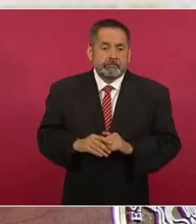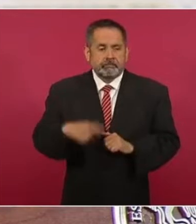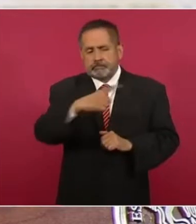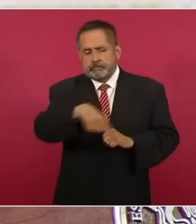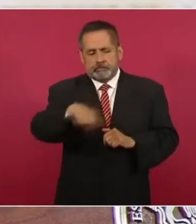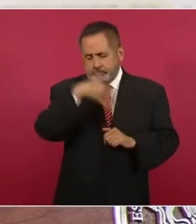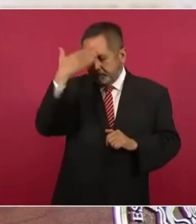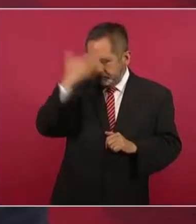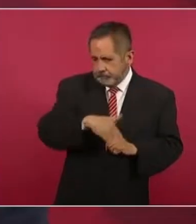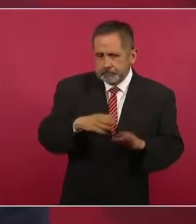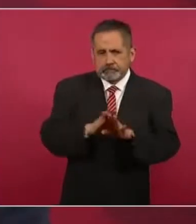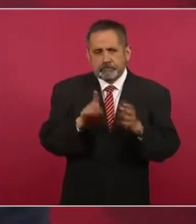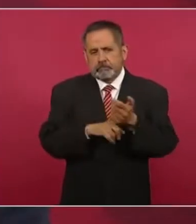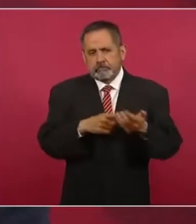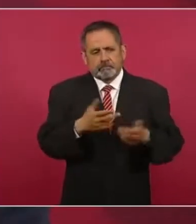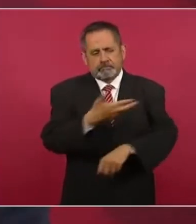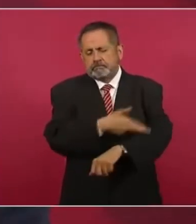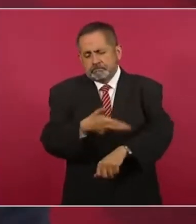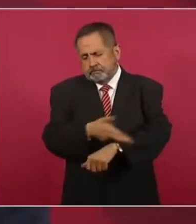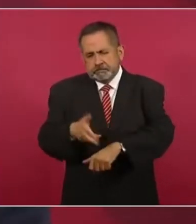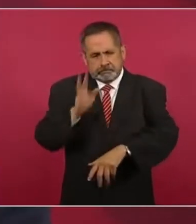saben cómo hacerle.